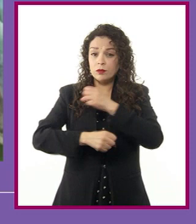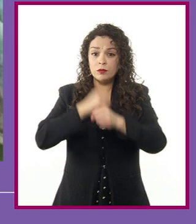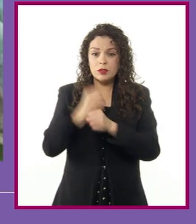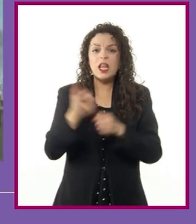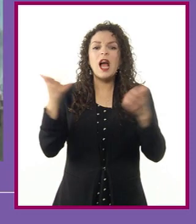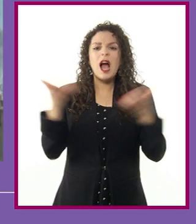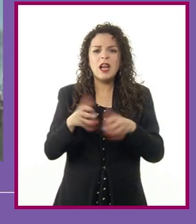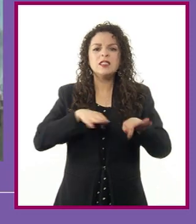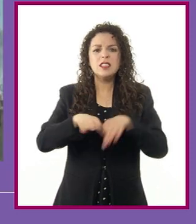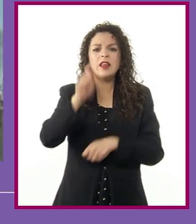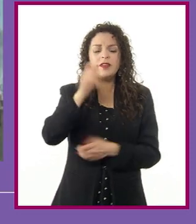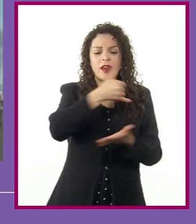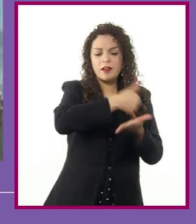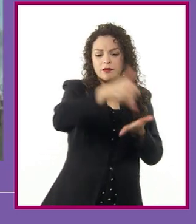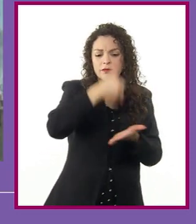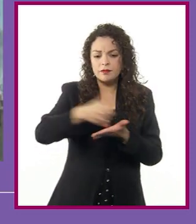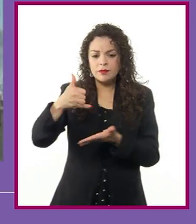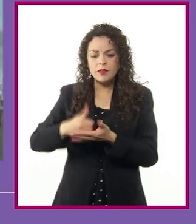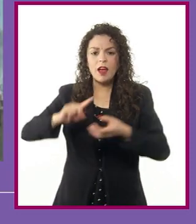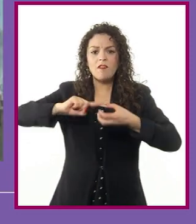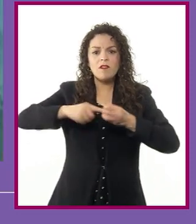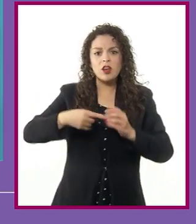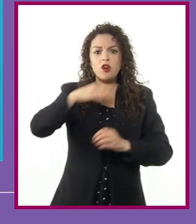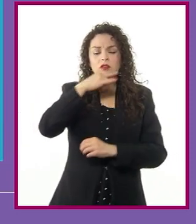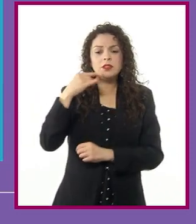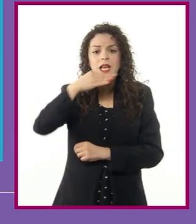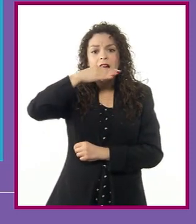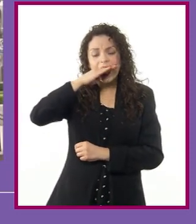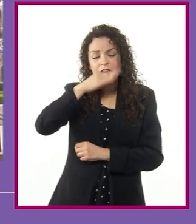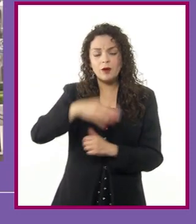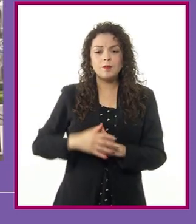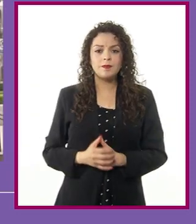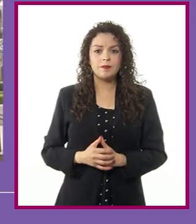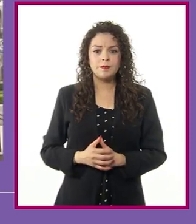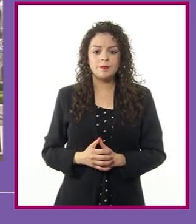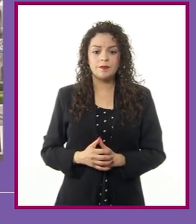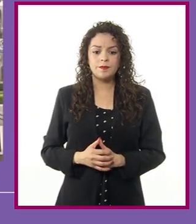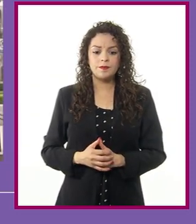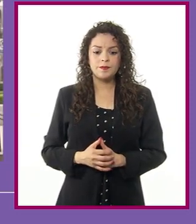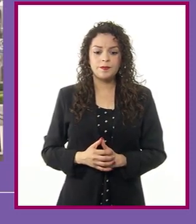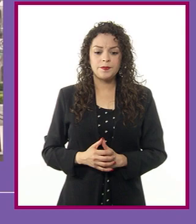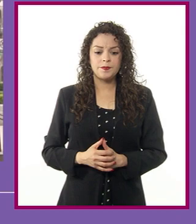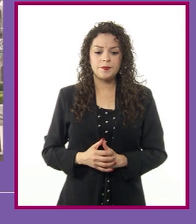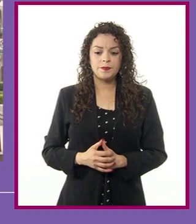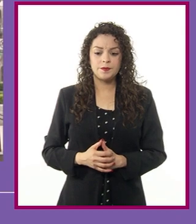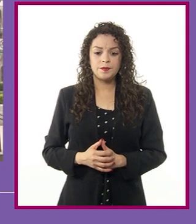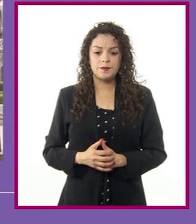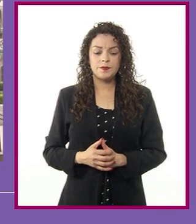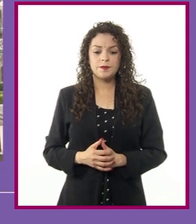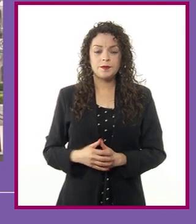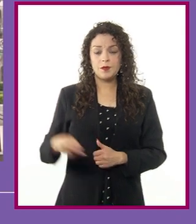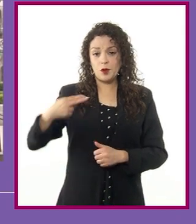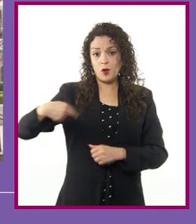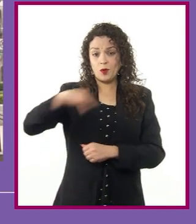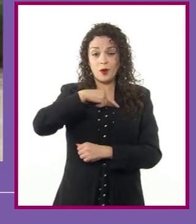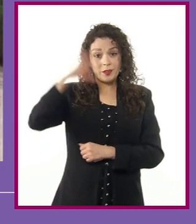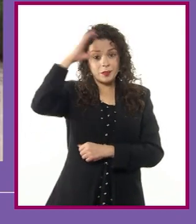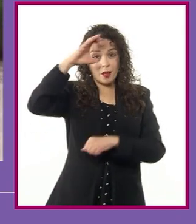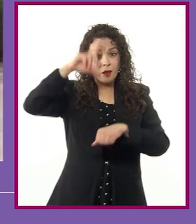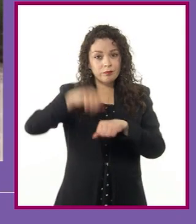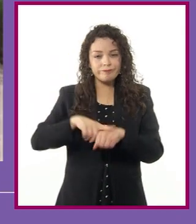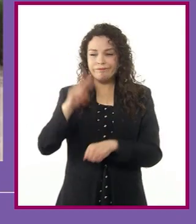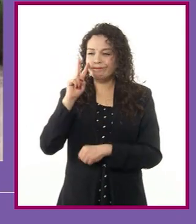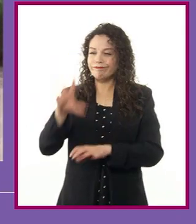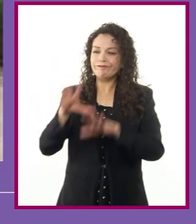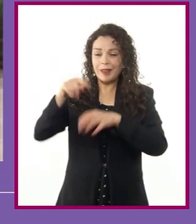maíz, frijol y chile. Nuestra cultura refleja que